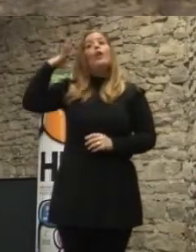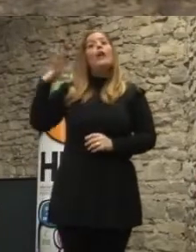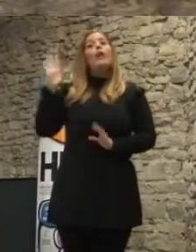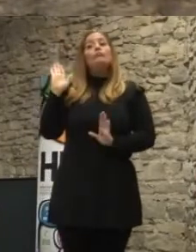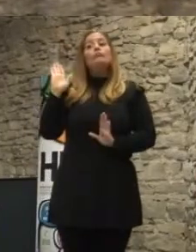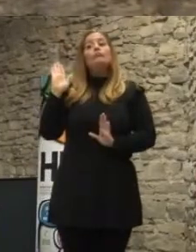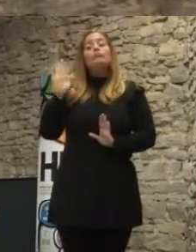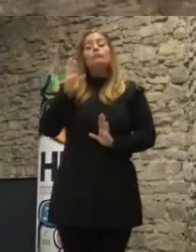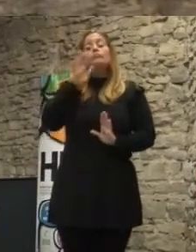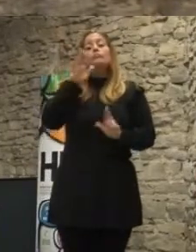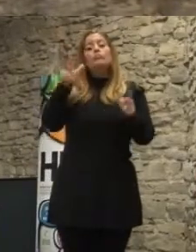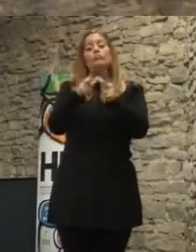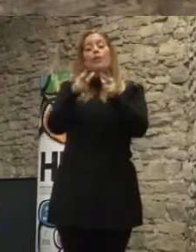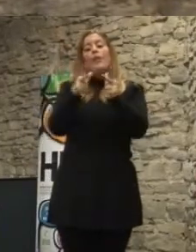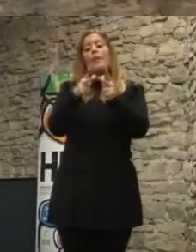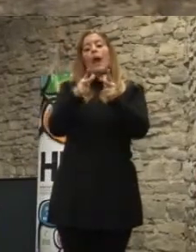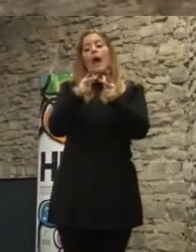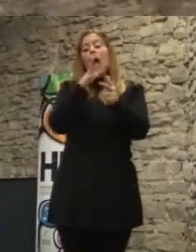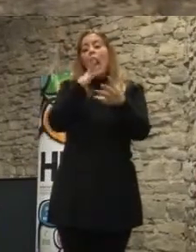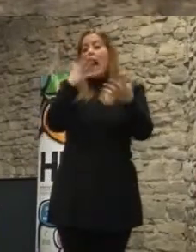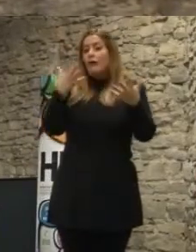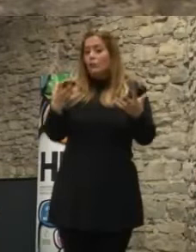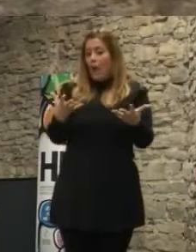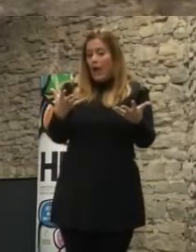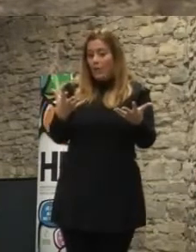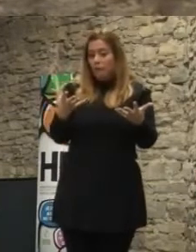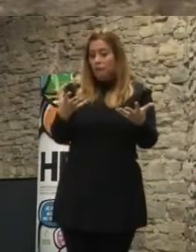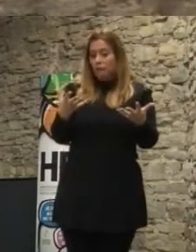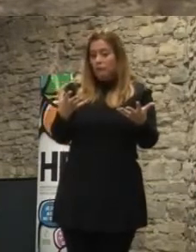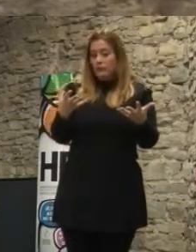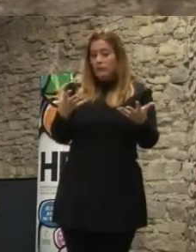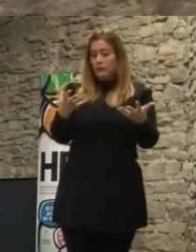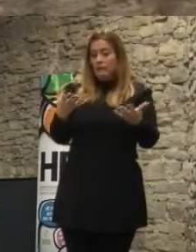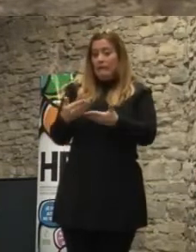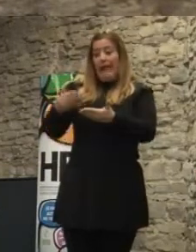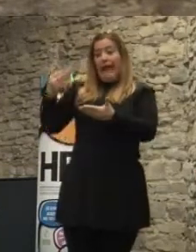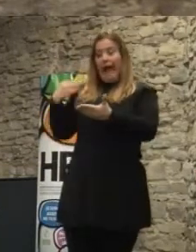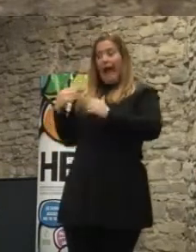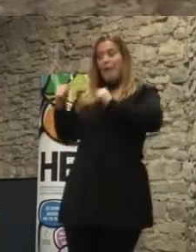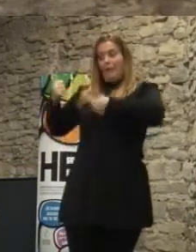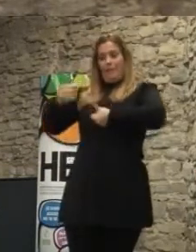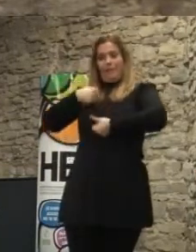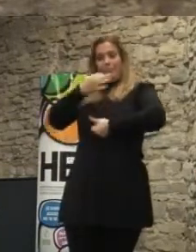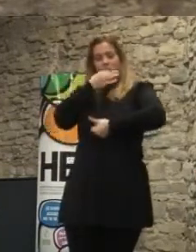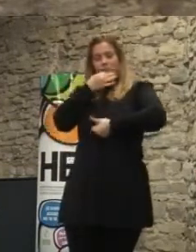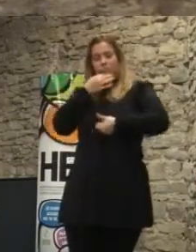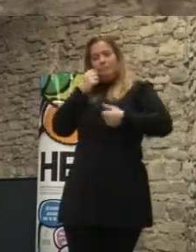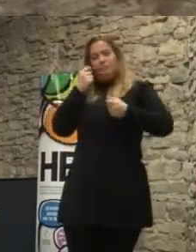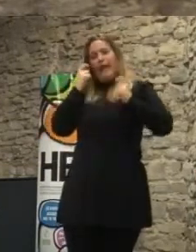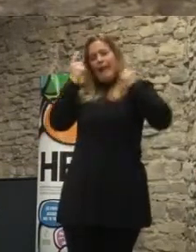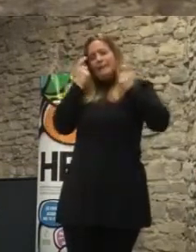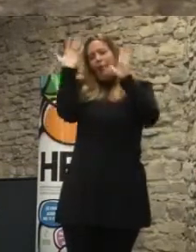actual, que hemos intentado leer o dibujar entre titulares al principio, pues es